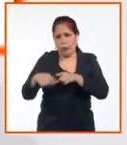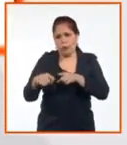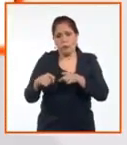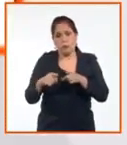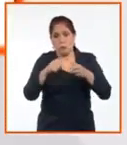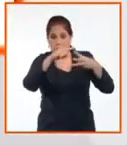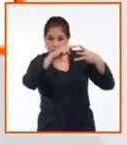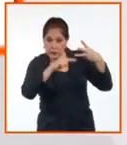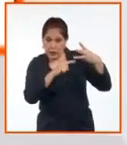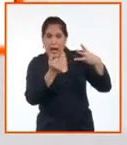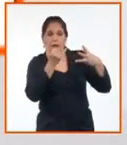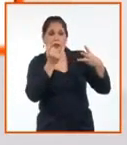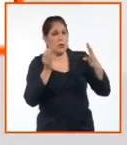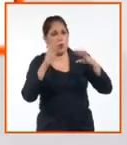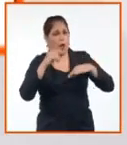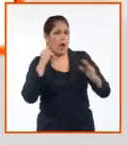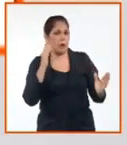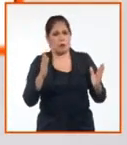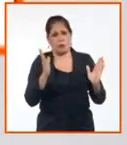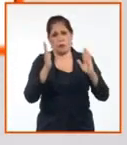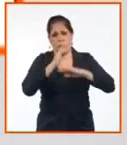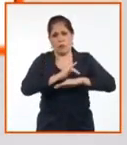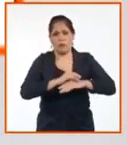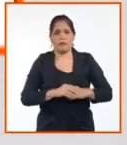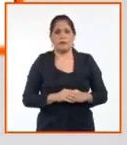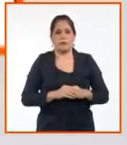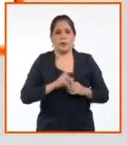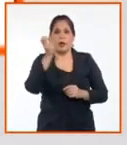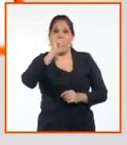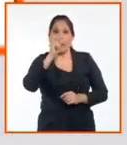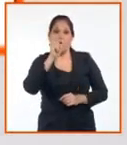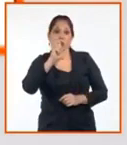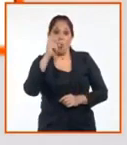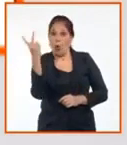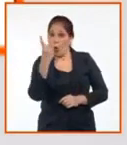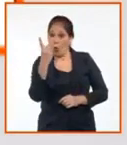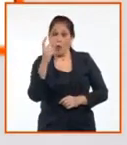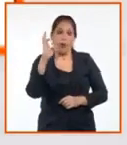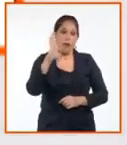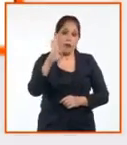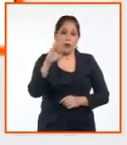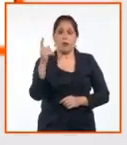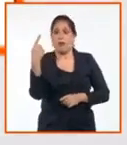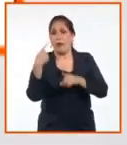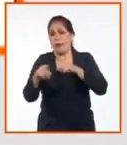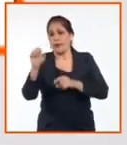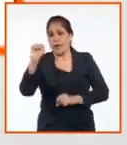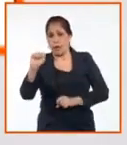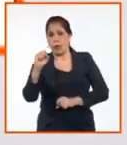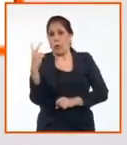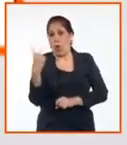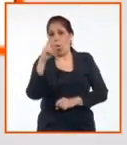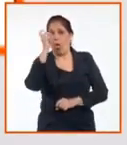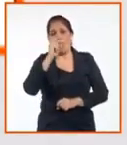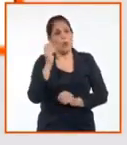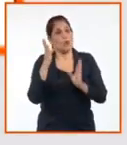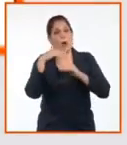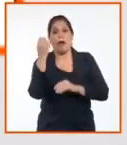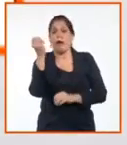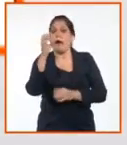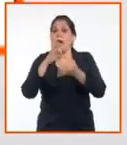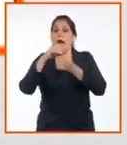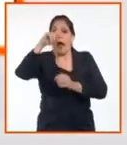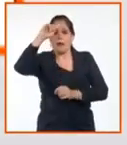afectación en el año la fruit y acaso milagros aula estaba afectado desde el mes de marzo por falta del gas famacéutico